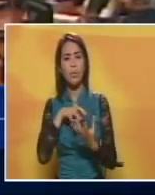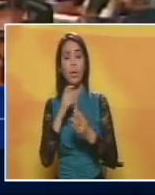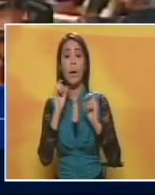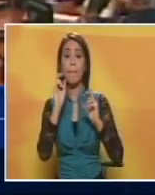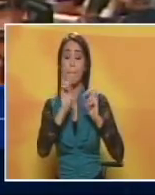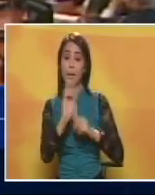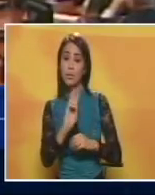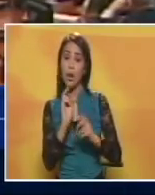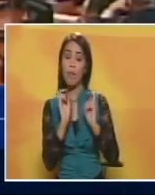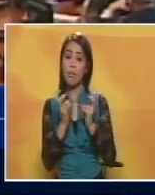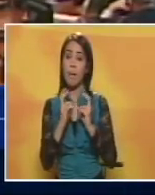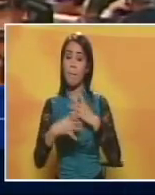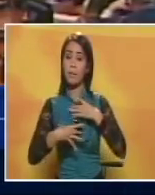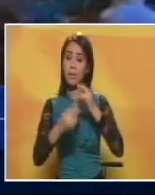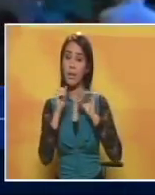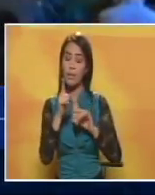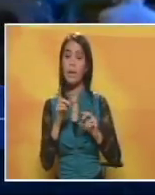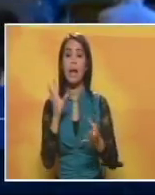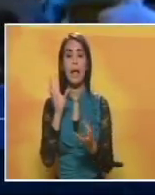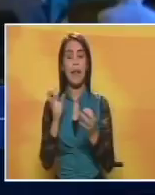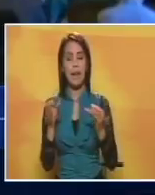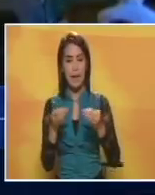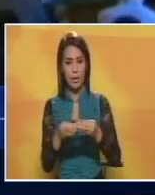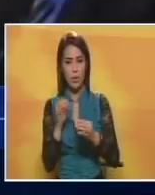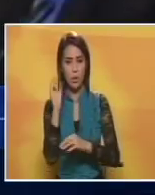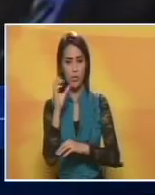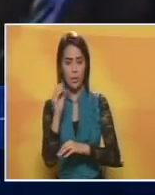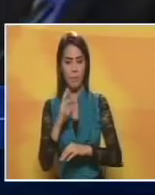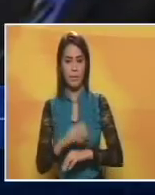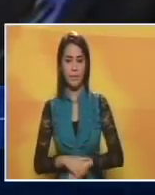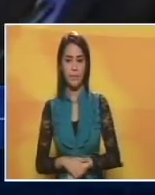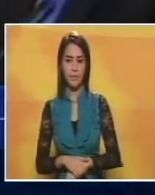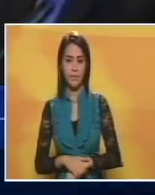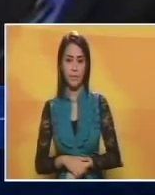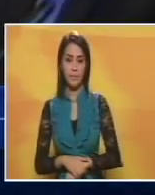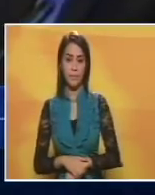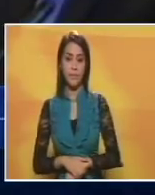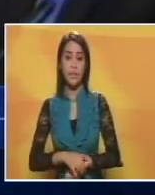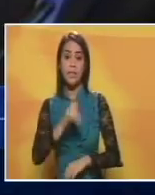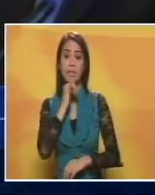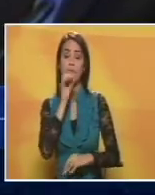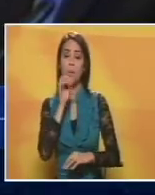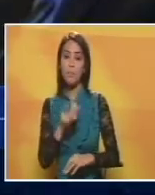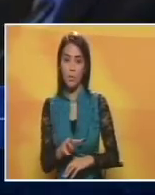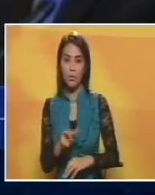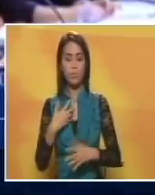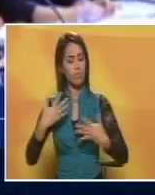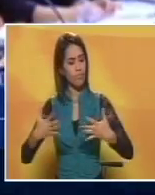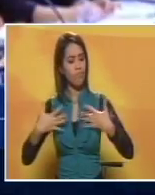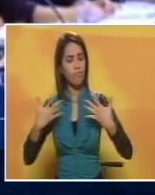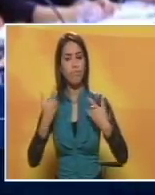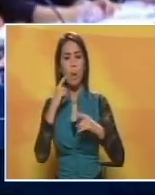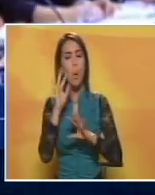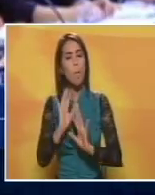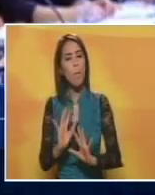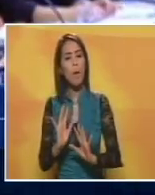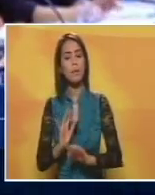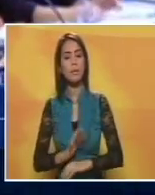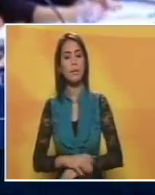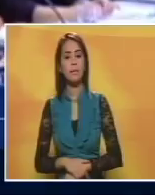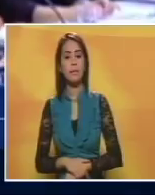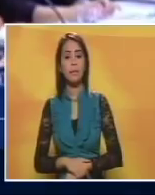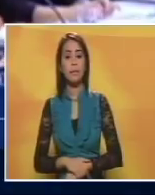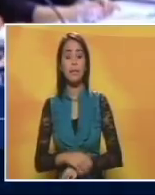la decisión final será tomada por la propia Asamblea en su primera plenaria. Trujillo expresó su optimismo sobre la posibilidad que